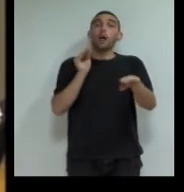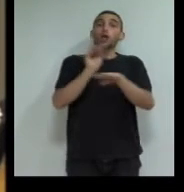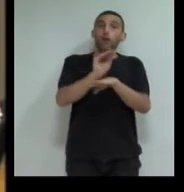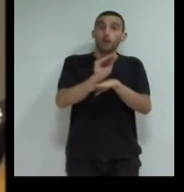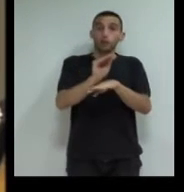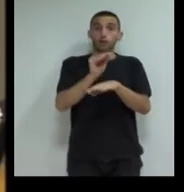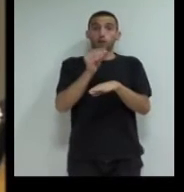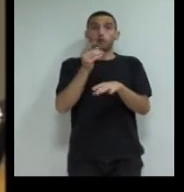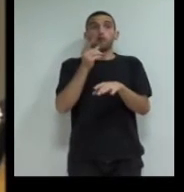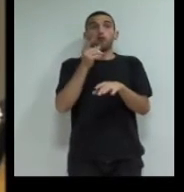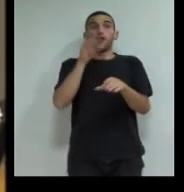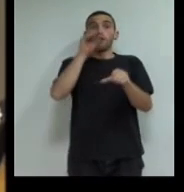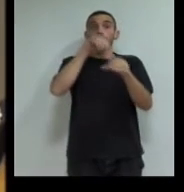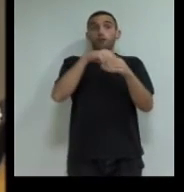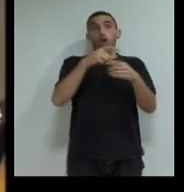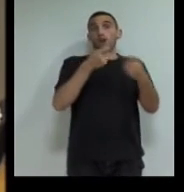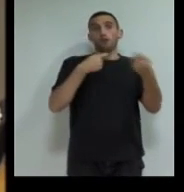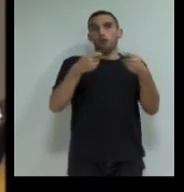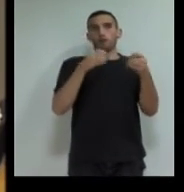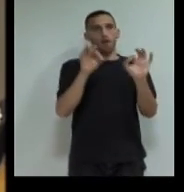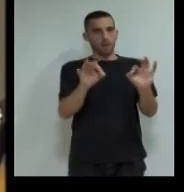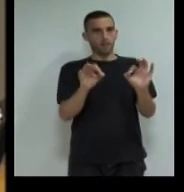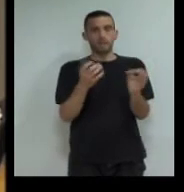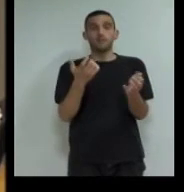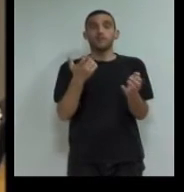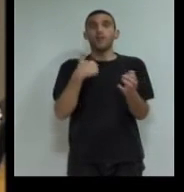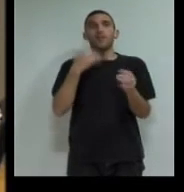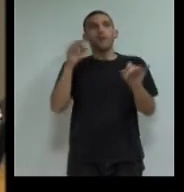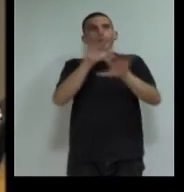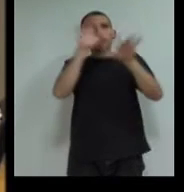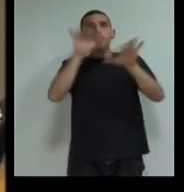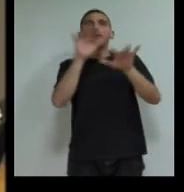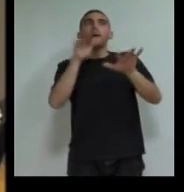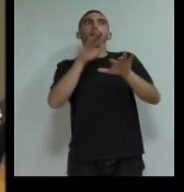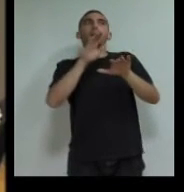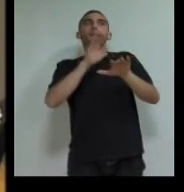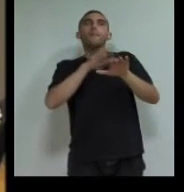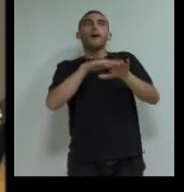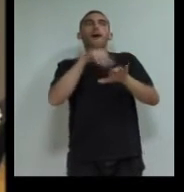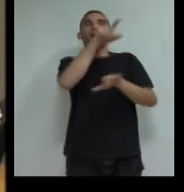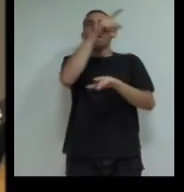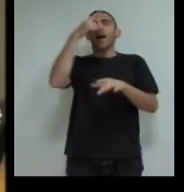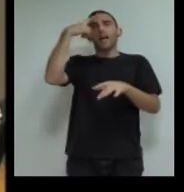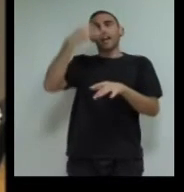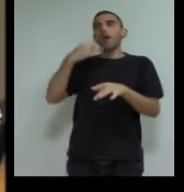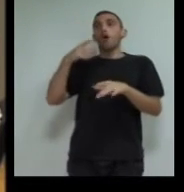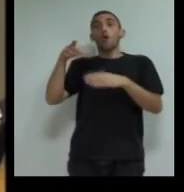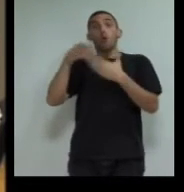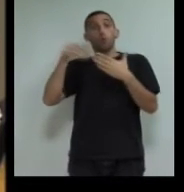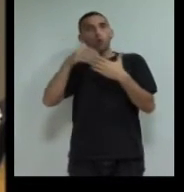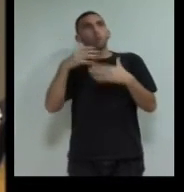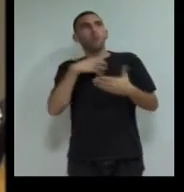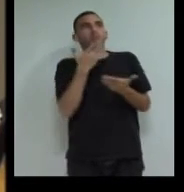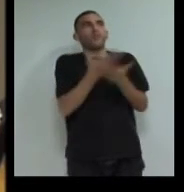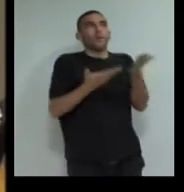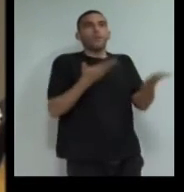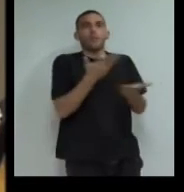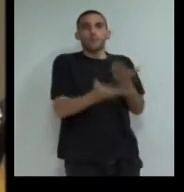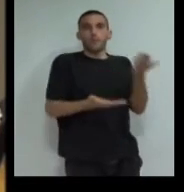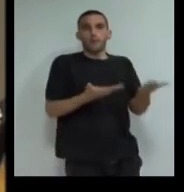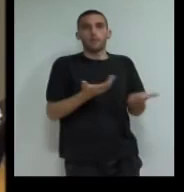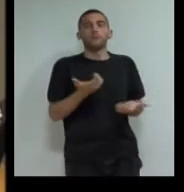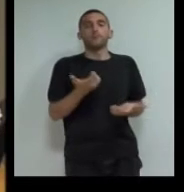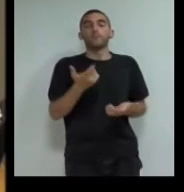convencerles a que en esto vean que es algo que el público lo puede llegar a demandar? Bueno, yo creo que las herramientas existen ya, es